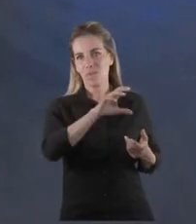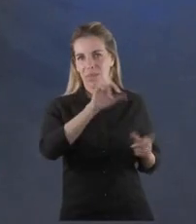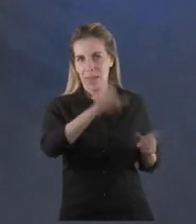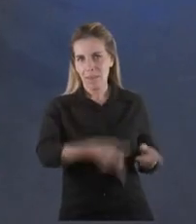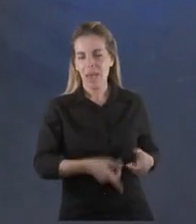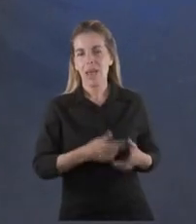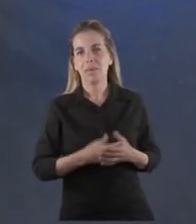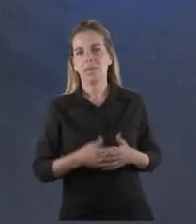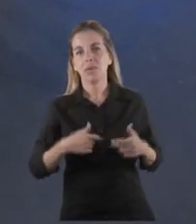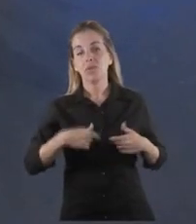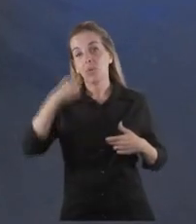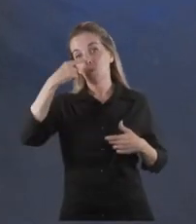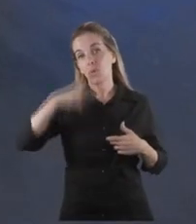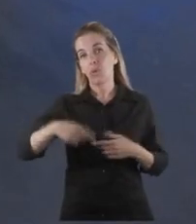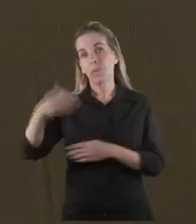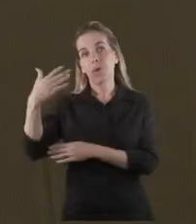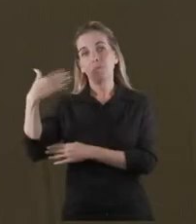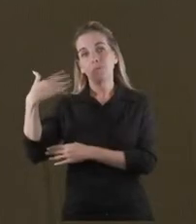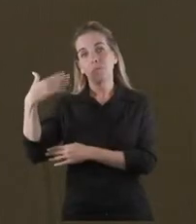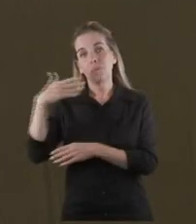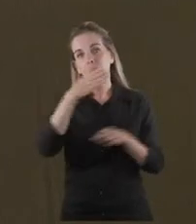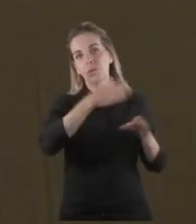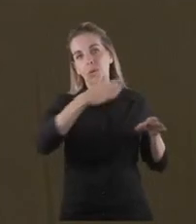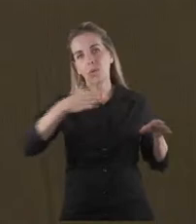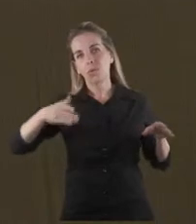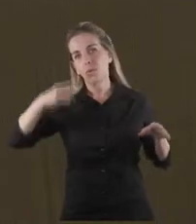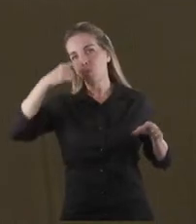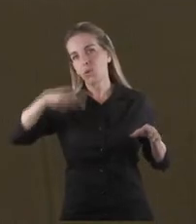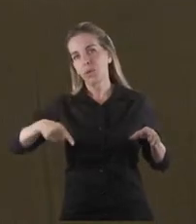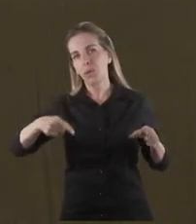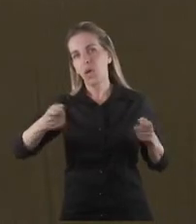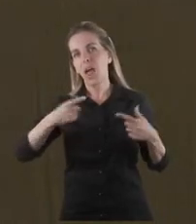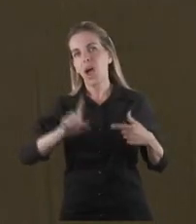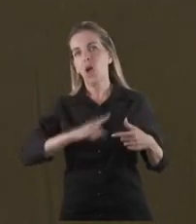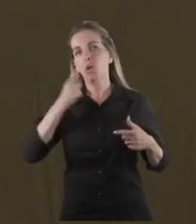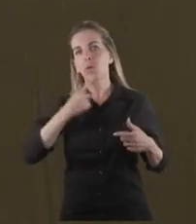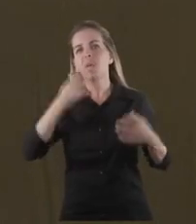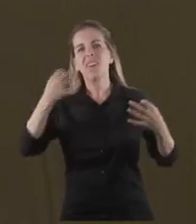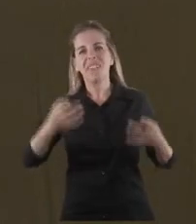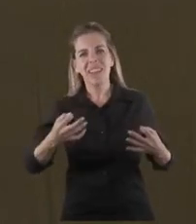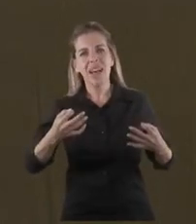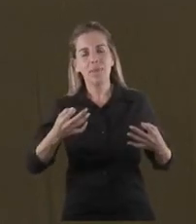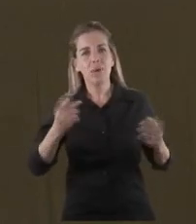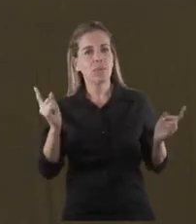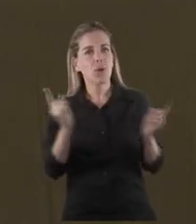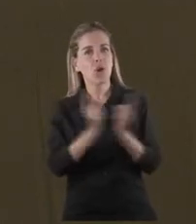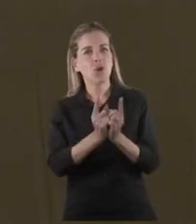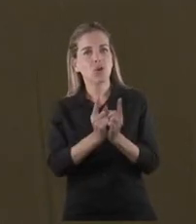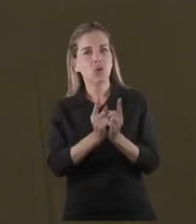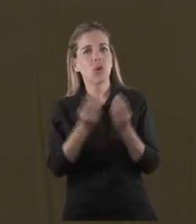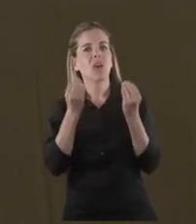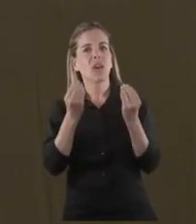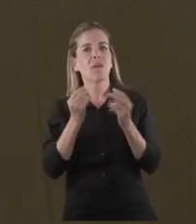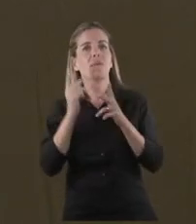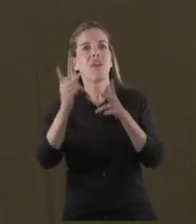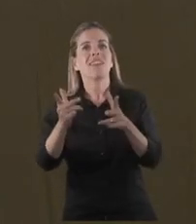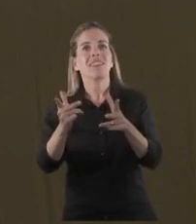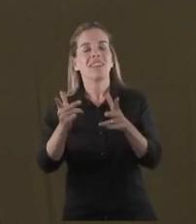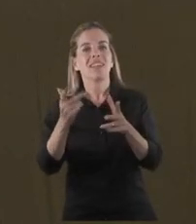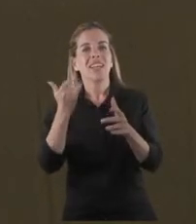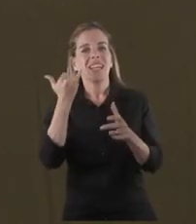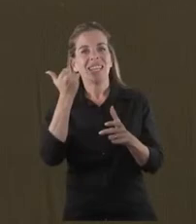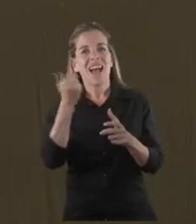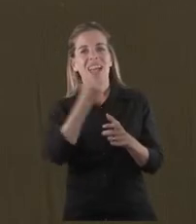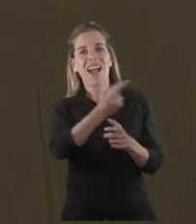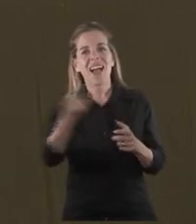Esto de hablar último suele ser un honor, pero la verdad es que a uno le dejan pocas cosas para decir, porque todo se ha dicho. Pero quiero